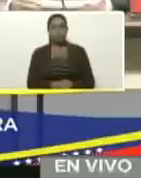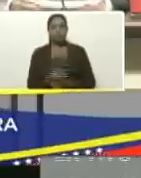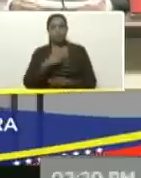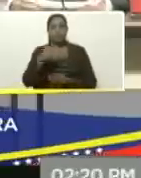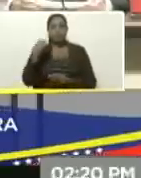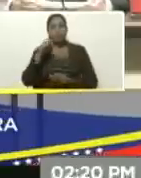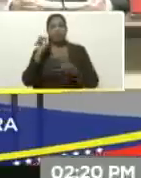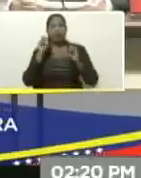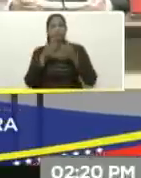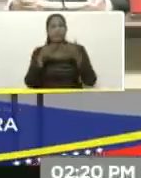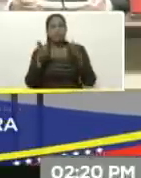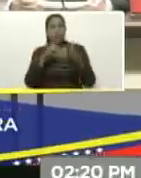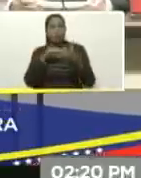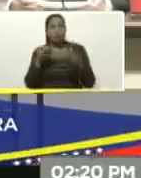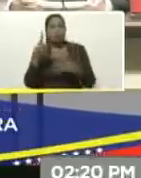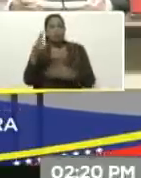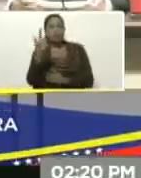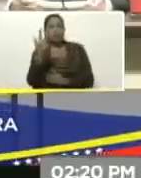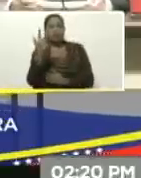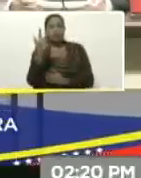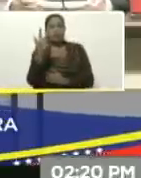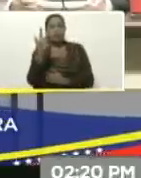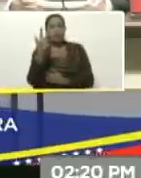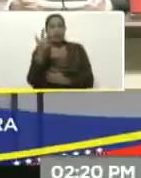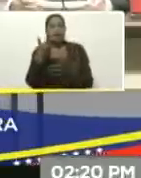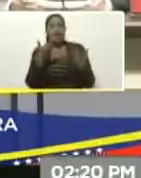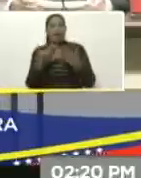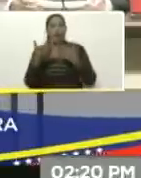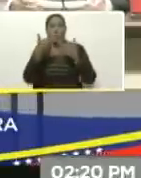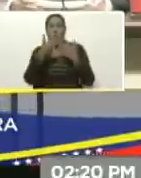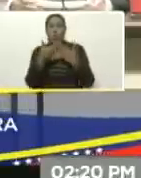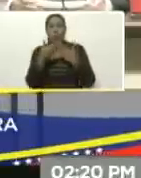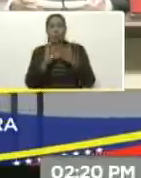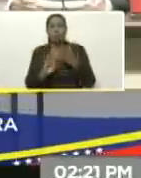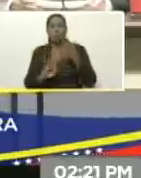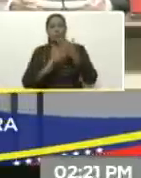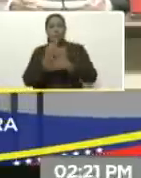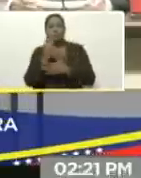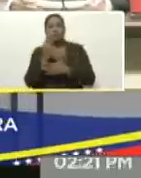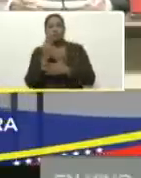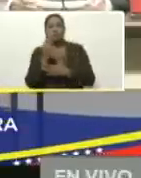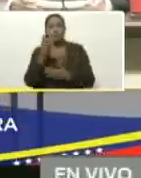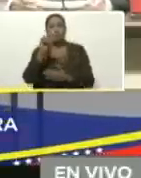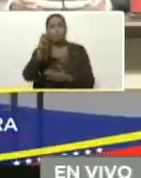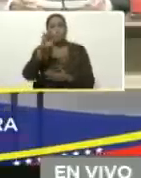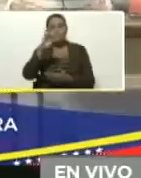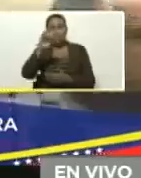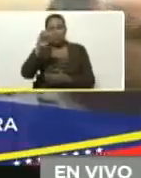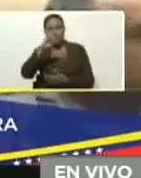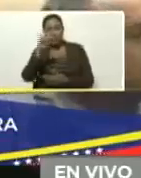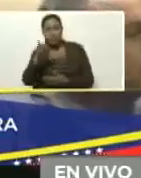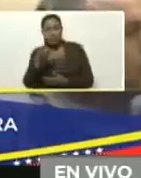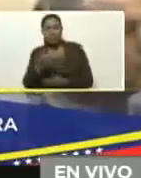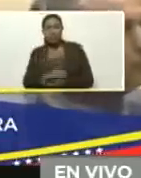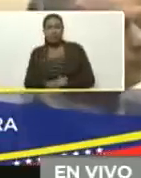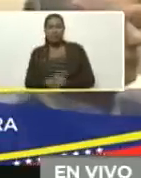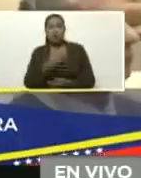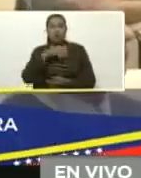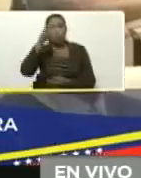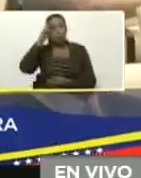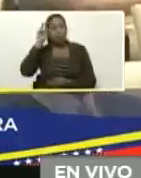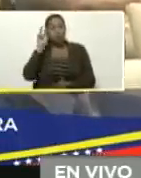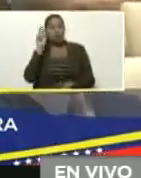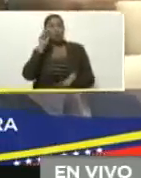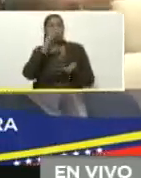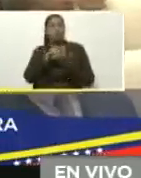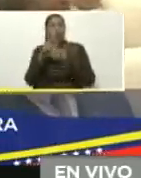la apertura de nuestra tercera escuela de la Fundación Maarif y nuestro canciller también estuvo en